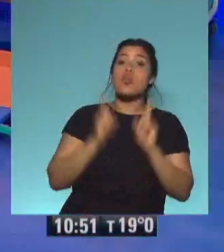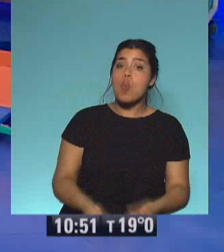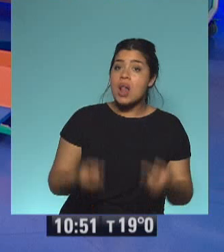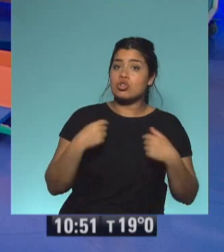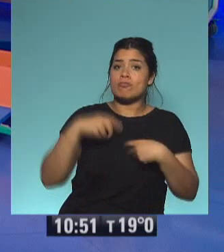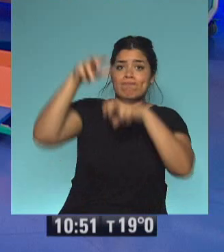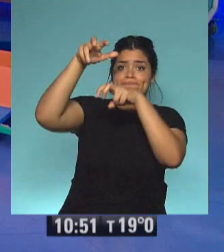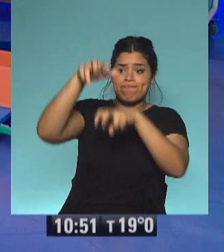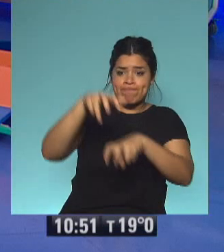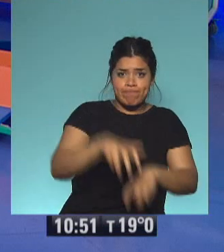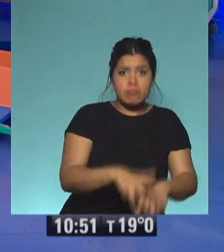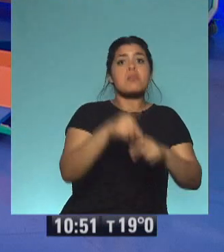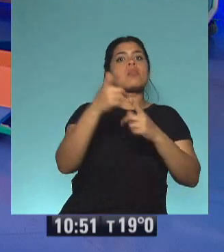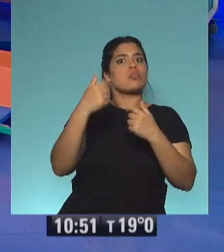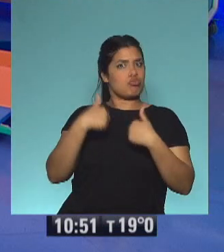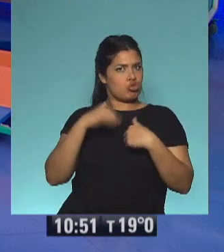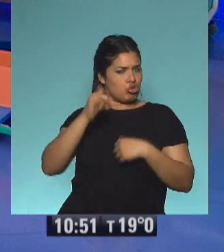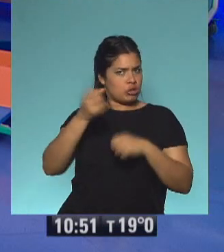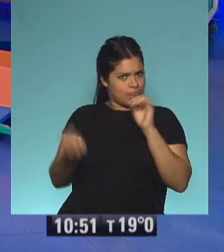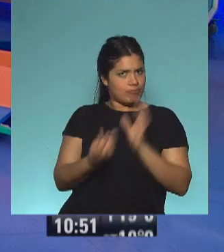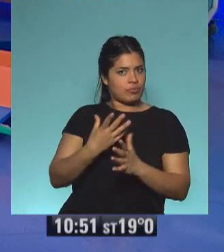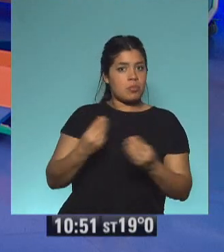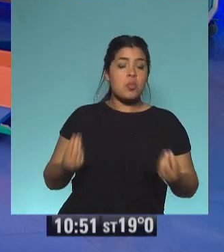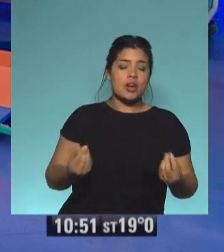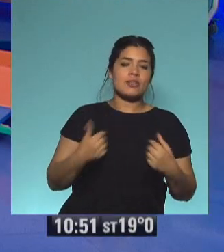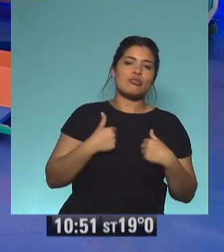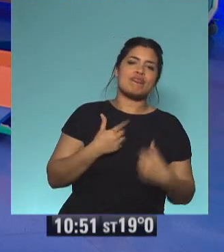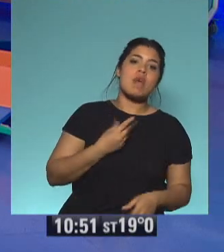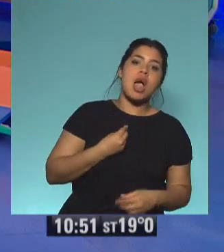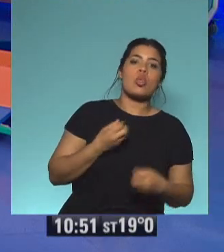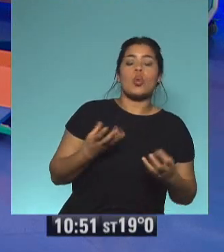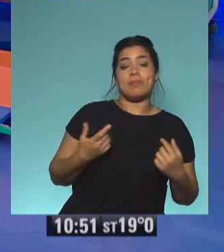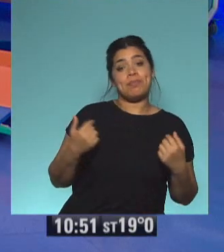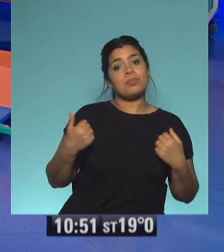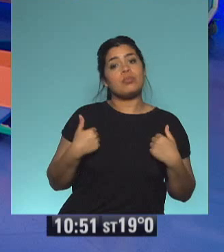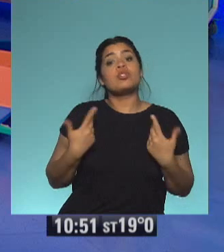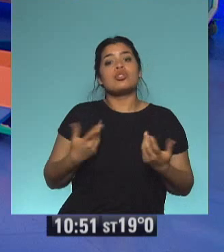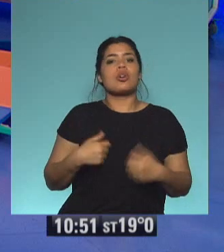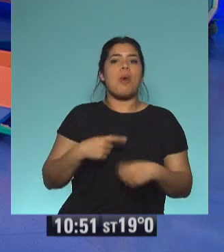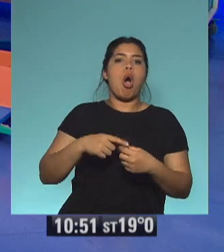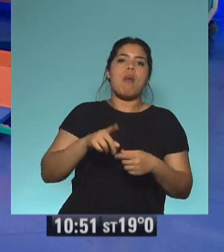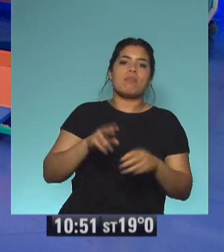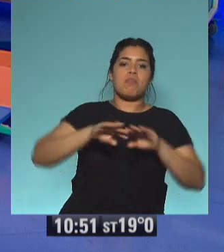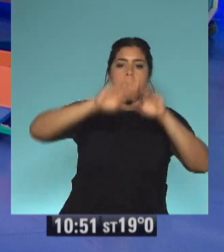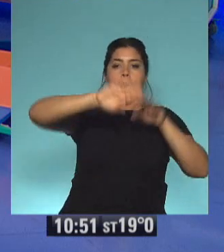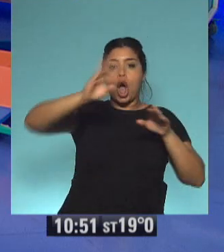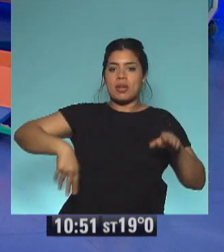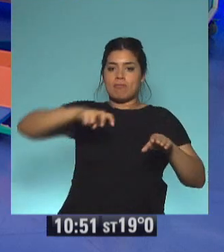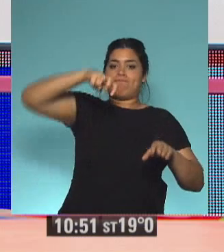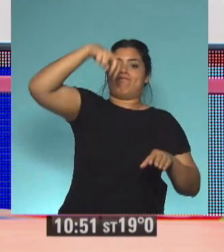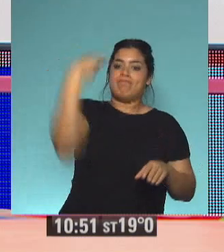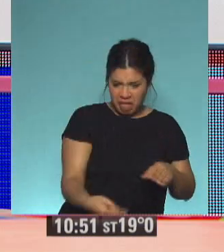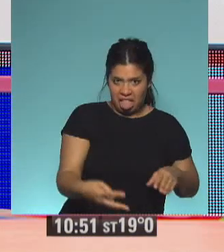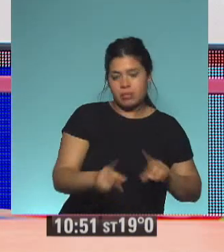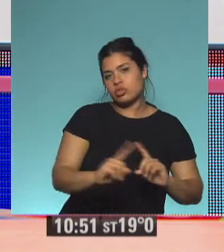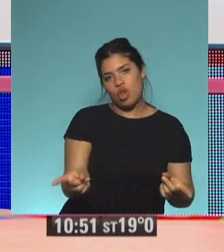Porque, claro, como todo tenía miedo, inventé algo para que no se hagan torta contra el piso. ¿Sí? ¿Torta? ¿Se dice